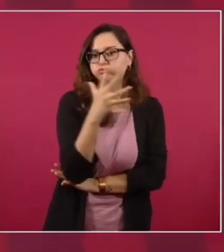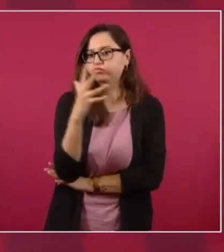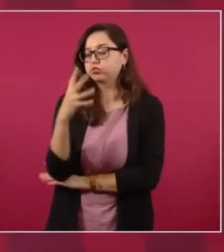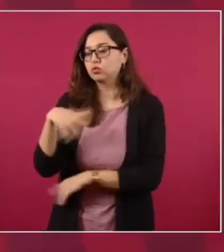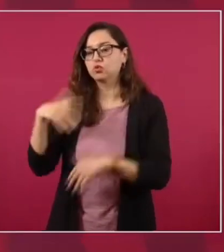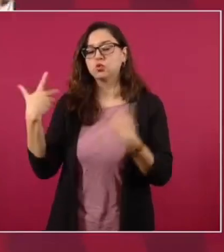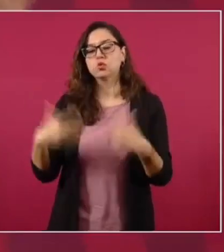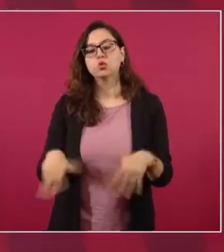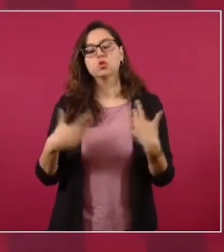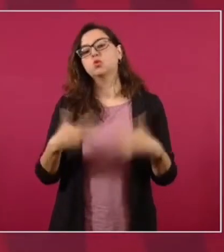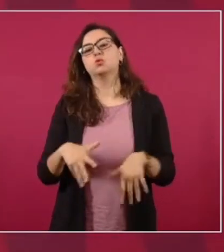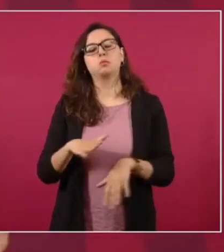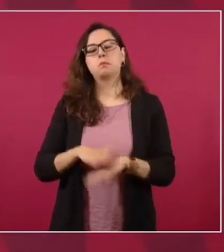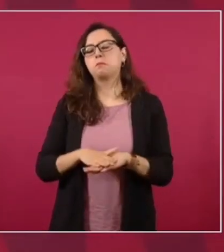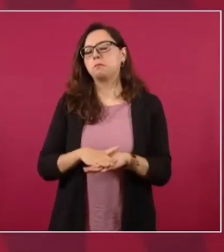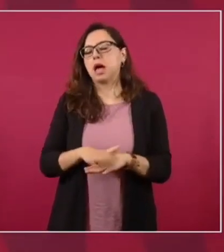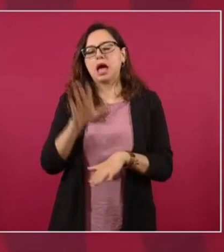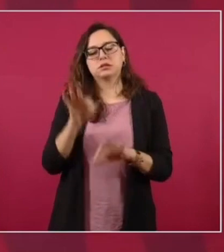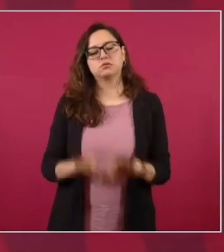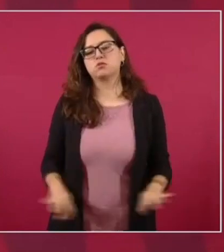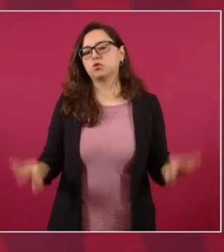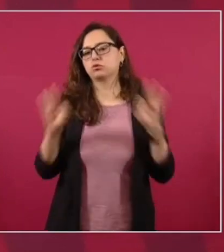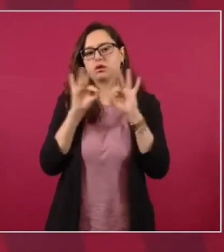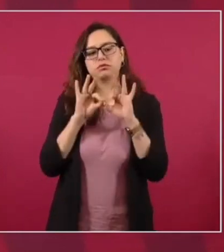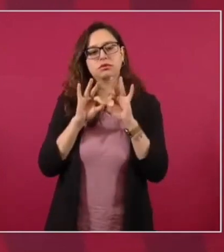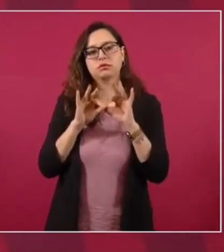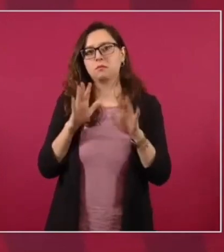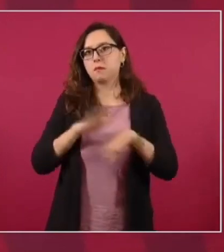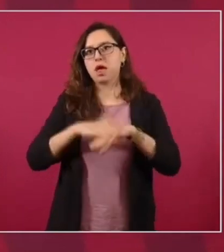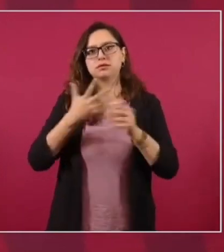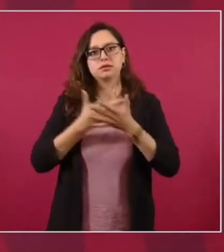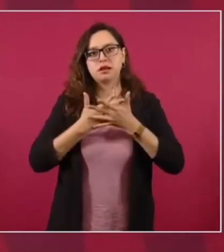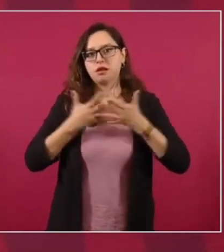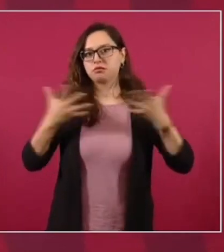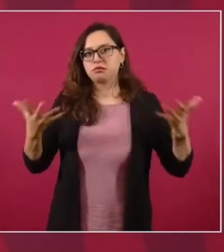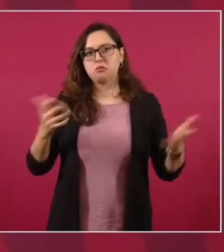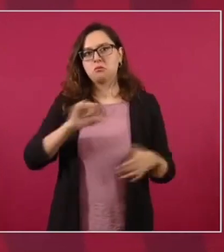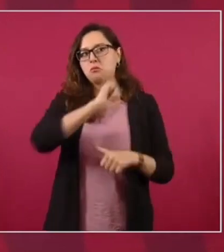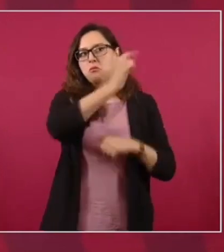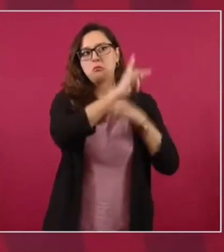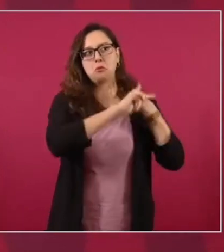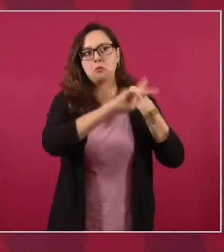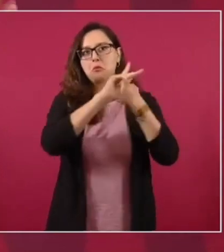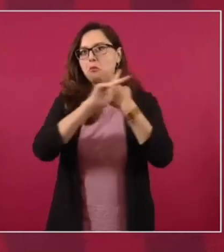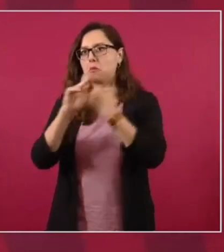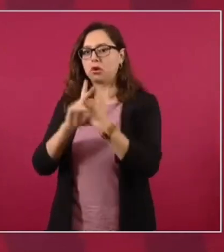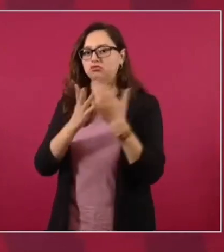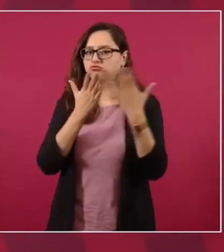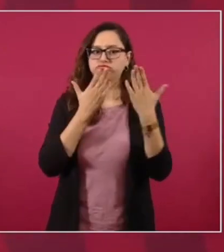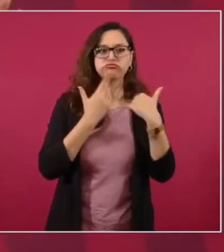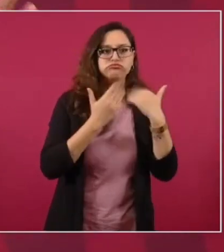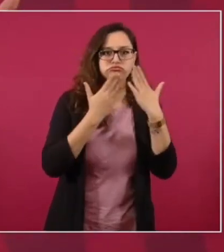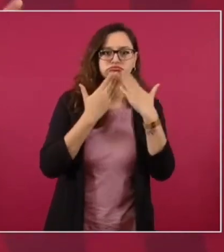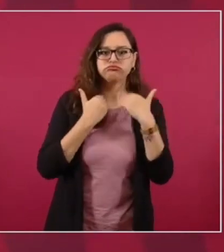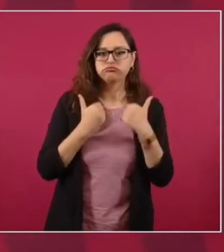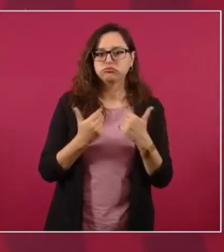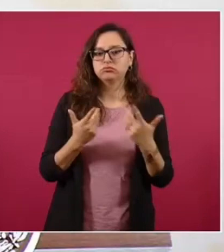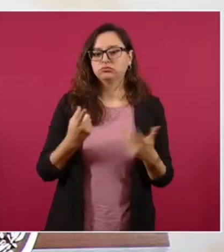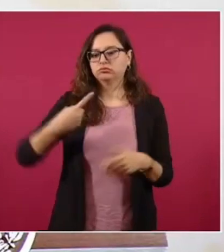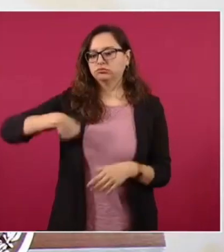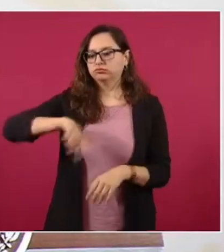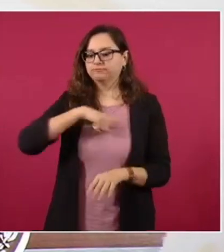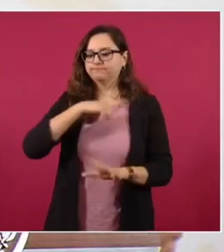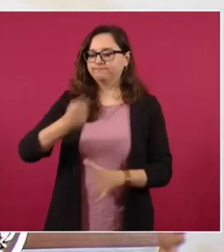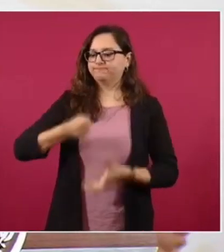más importante del mundo. estamos invirtiendo